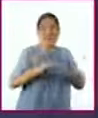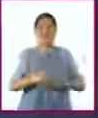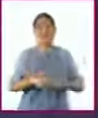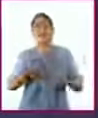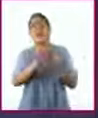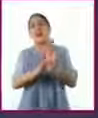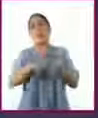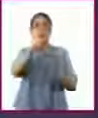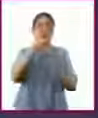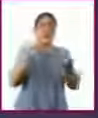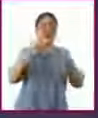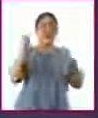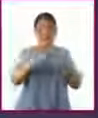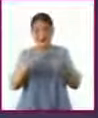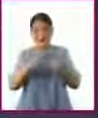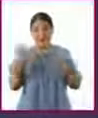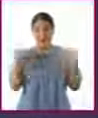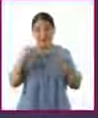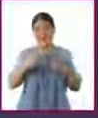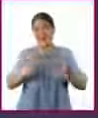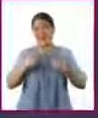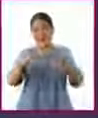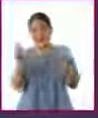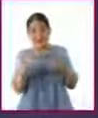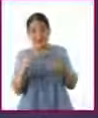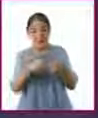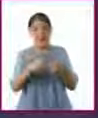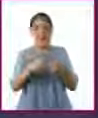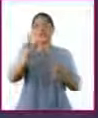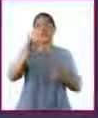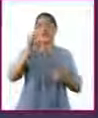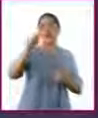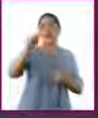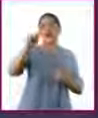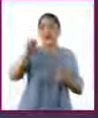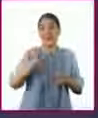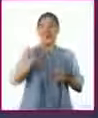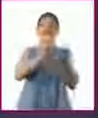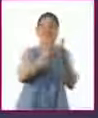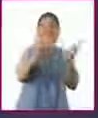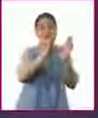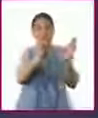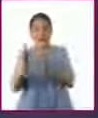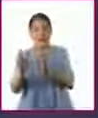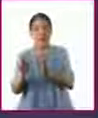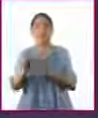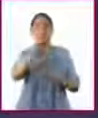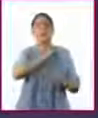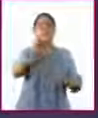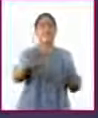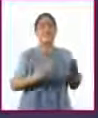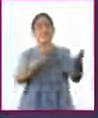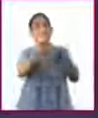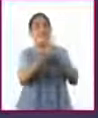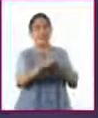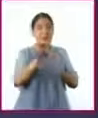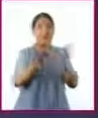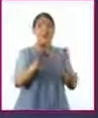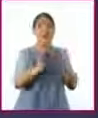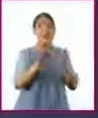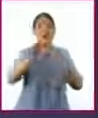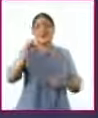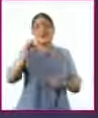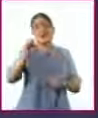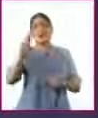hacer una tarea en la que tenemos que investigar sobre fuentes literarias, puede parecer fácil acudir a resúmenes o